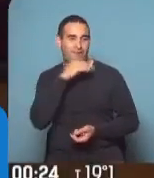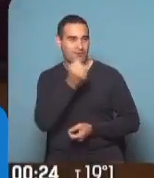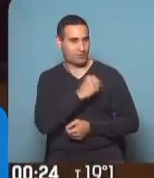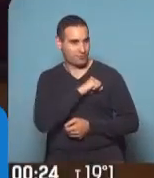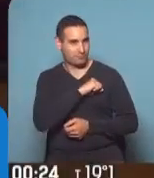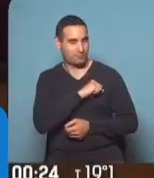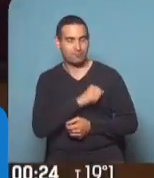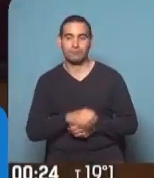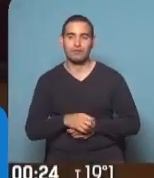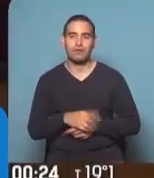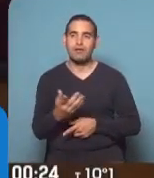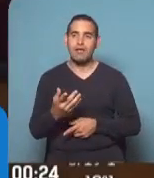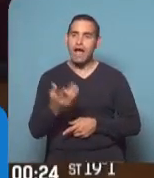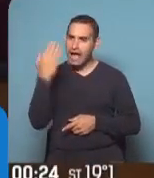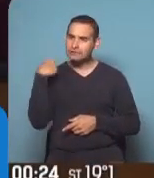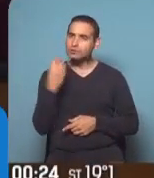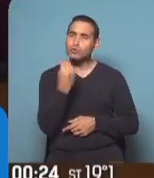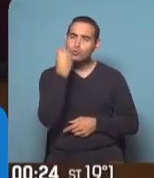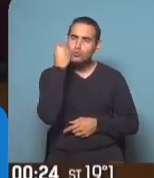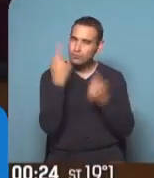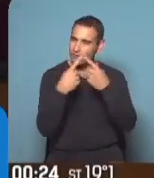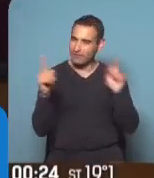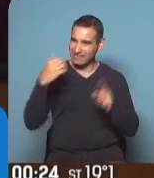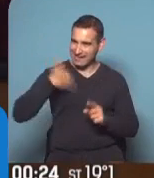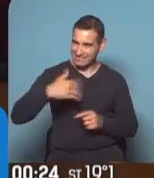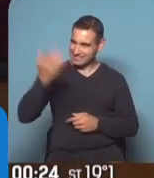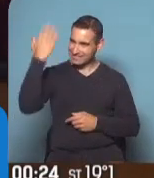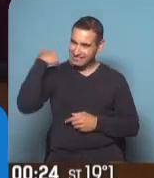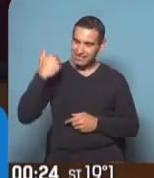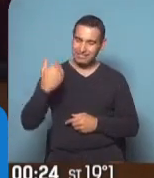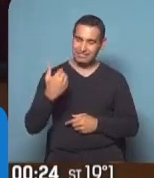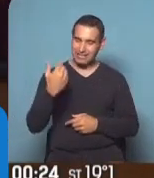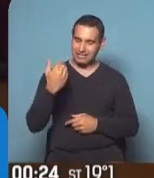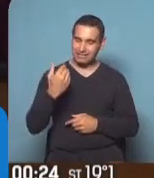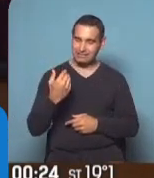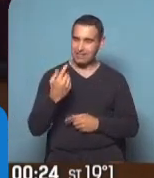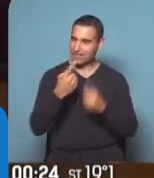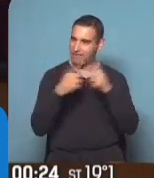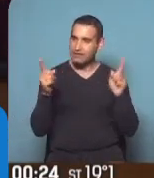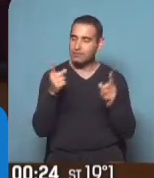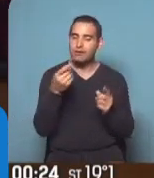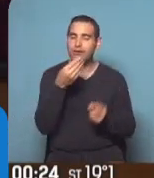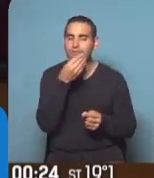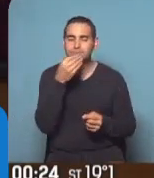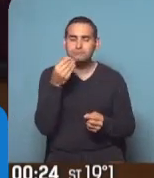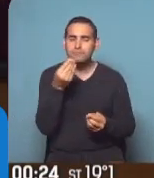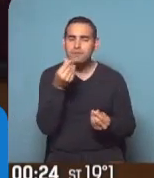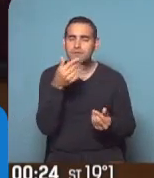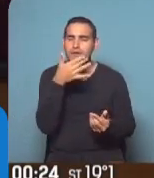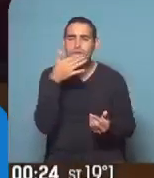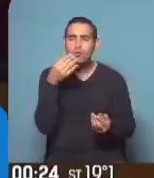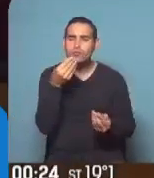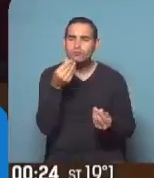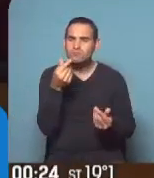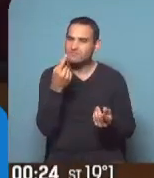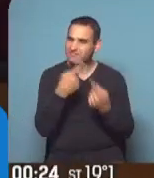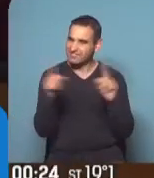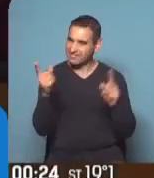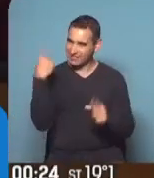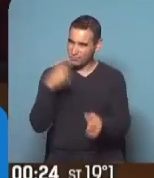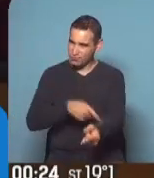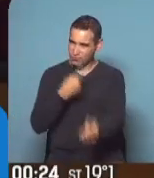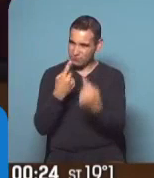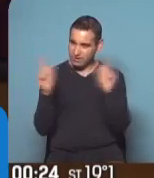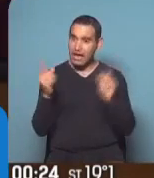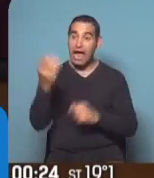consumo completamente diferente en la Argentina respecto del sabor al que estábamos acostumbrados. En la Argentina